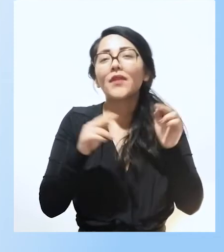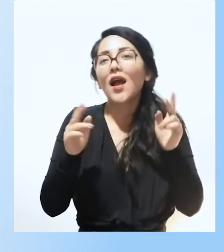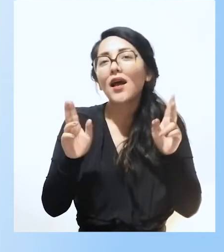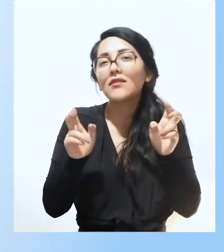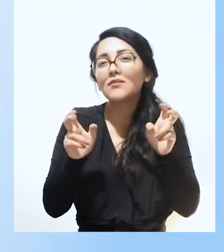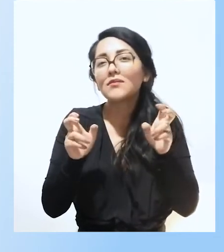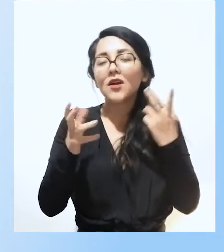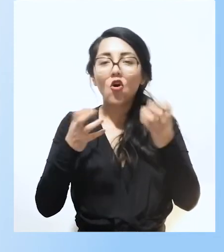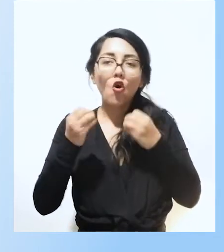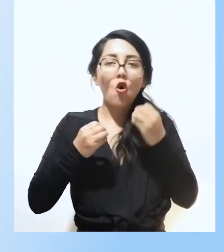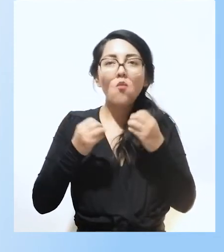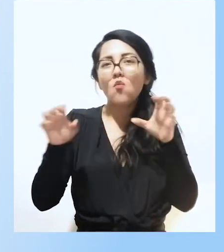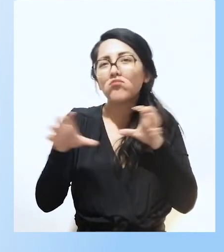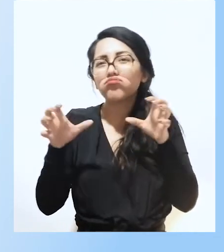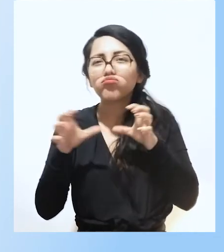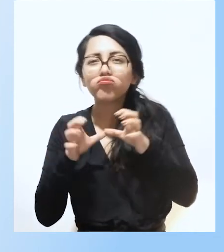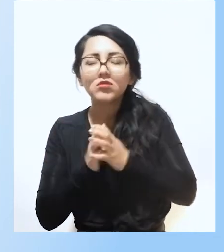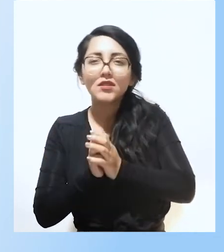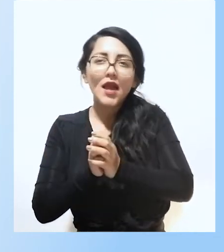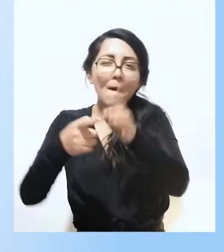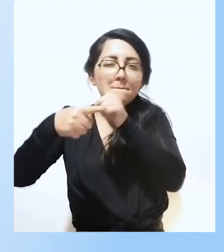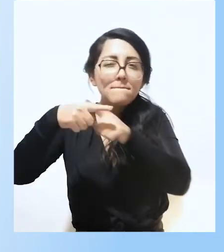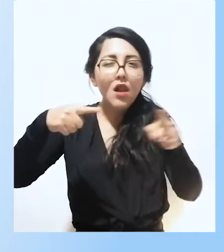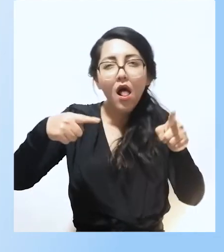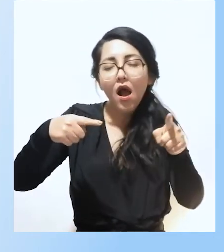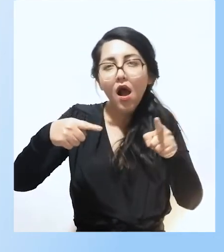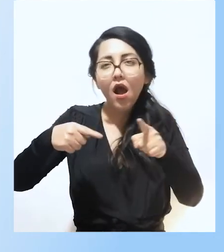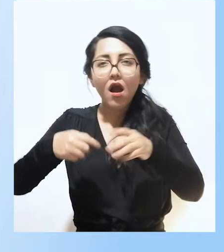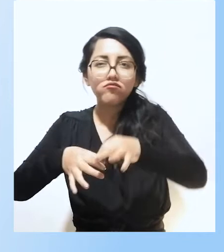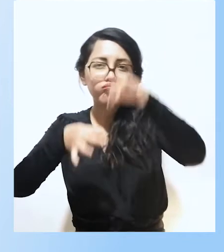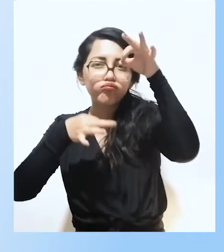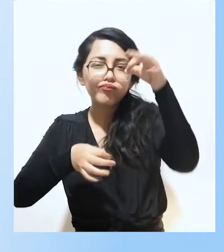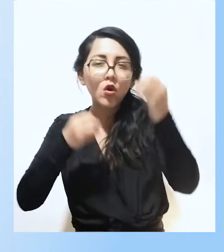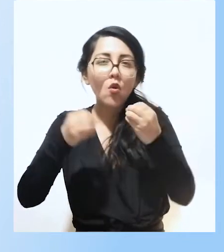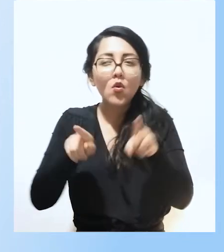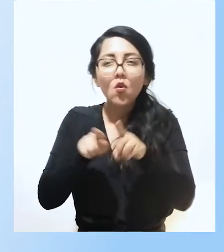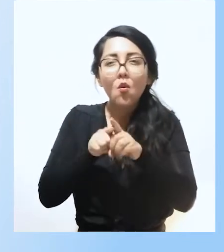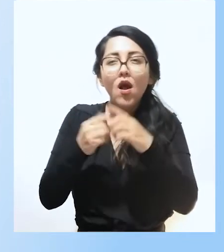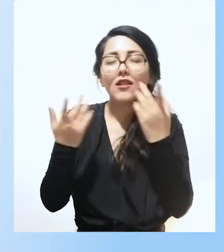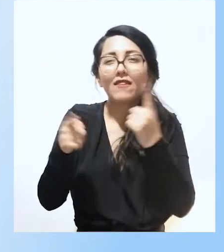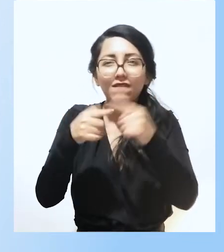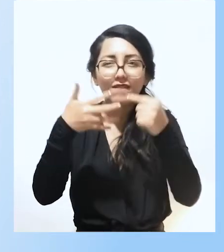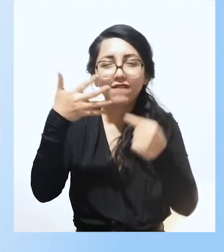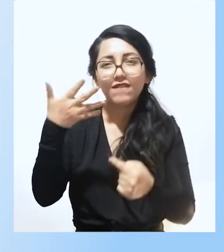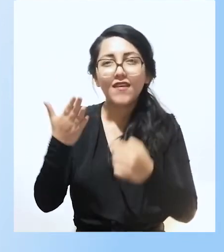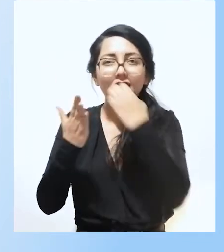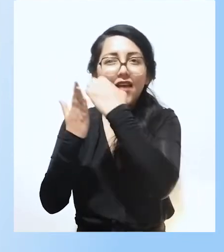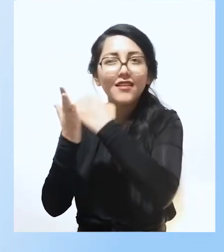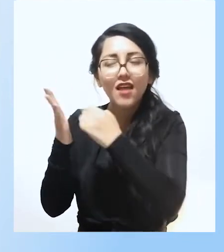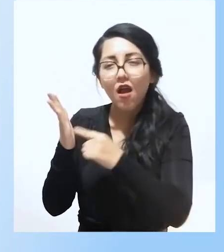hablar sobre la planificación curricular y estrategias de soporte socioemocional para trabajar en el ámbito